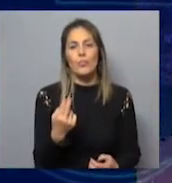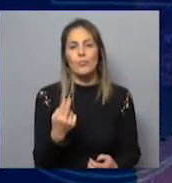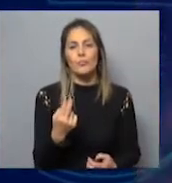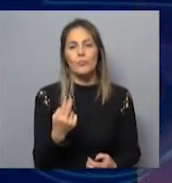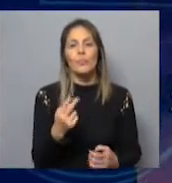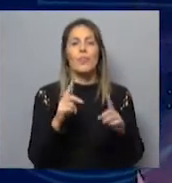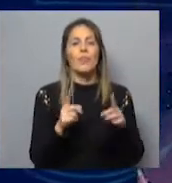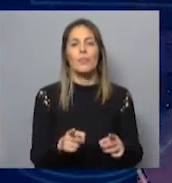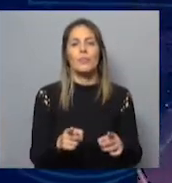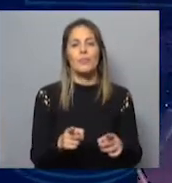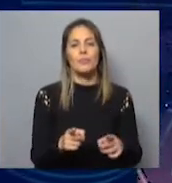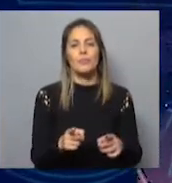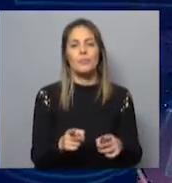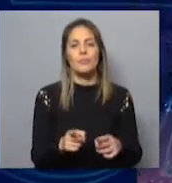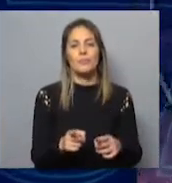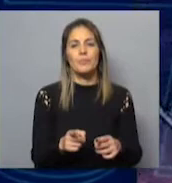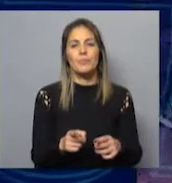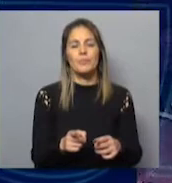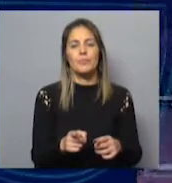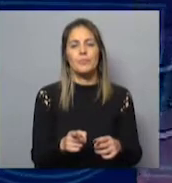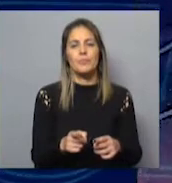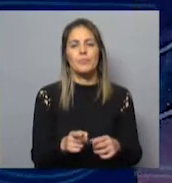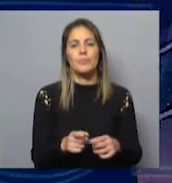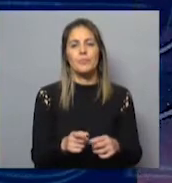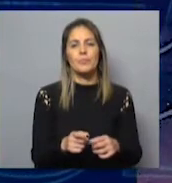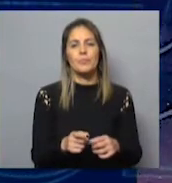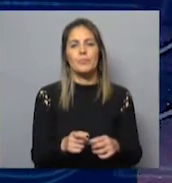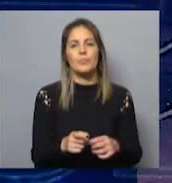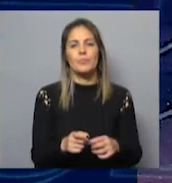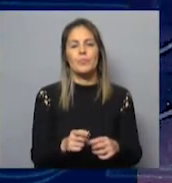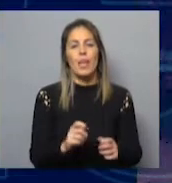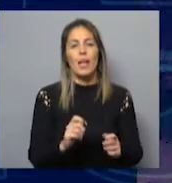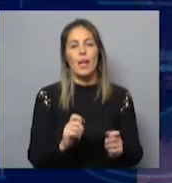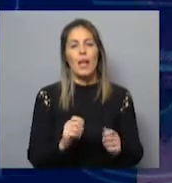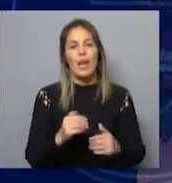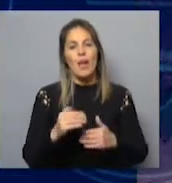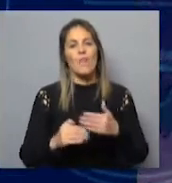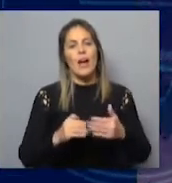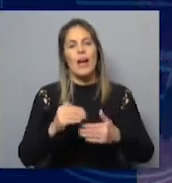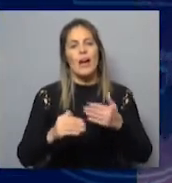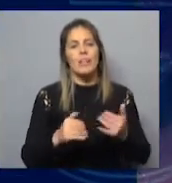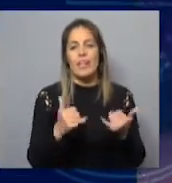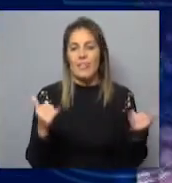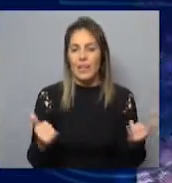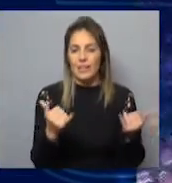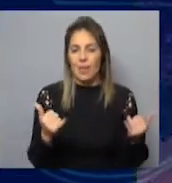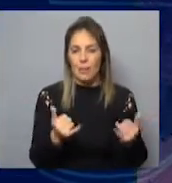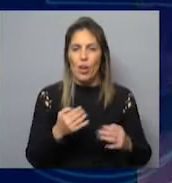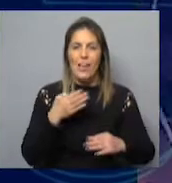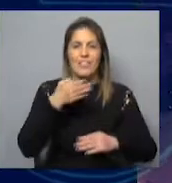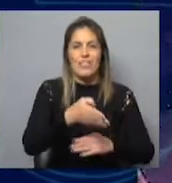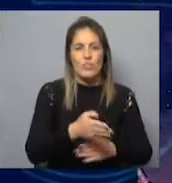también la la el paso del tiempo y el acceso a los derechos